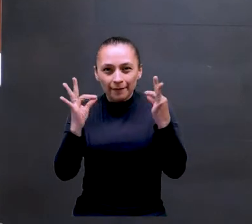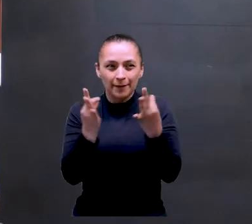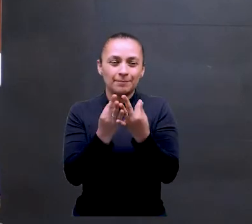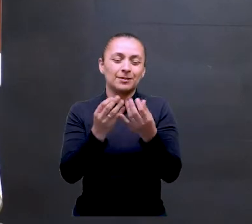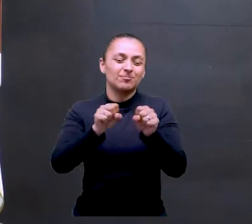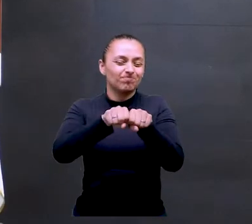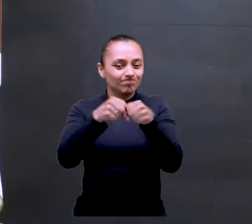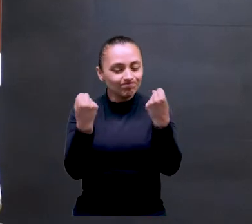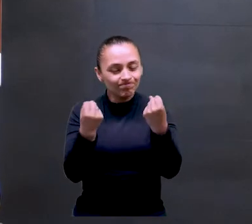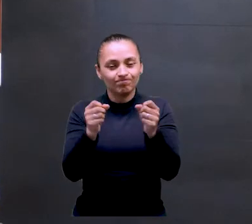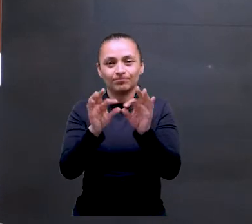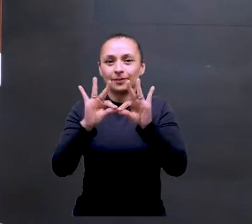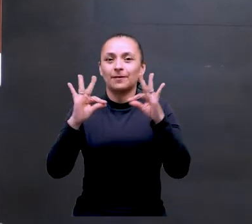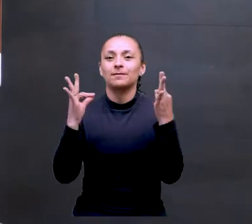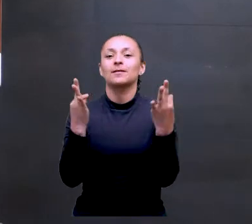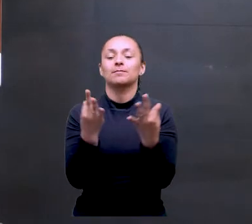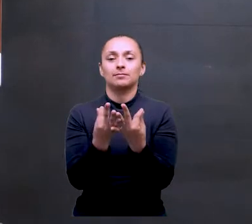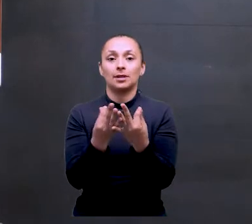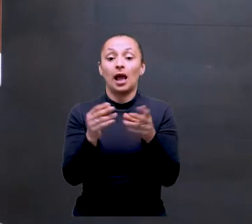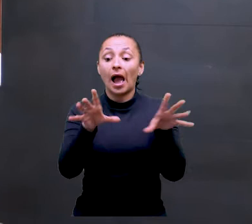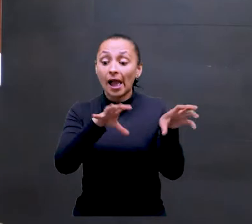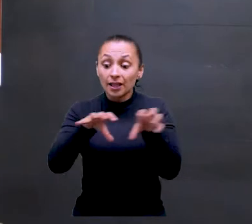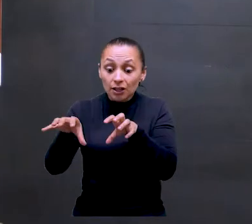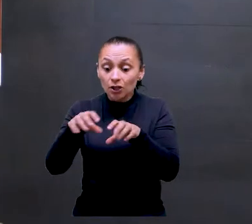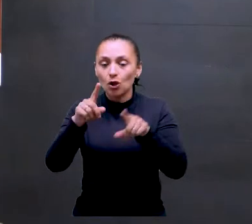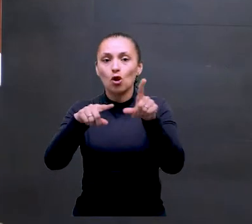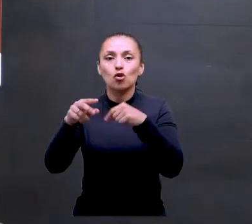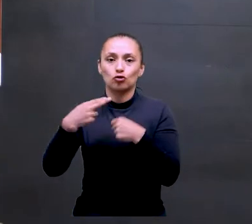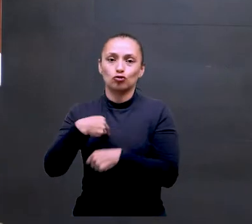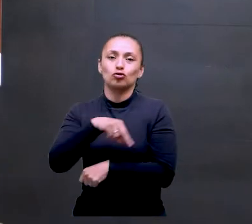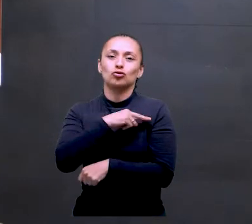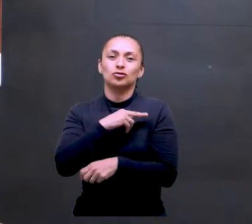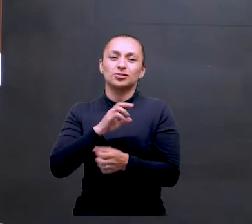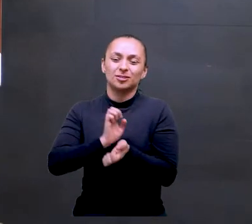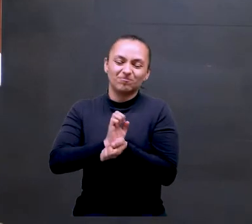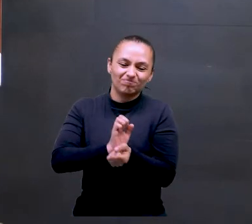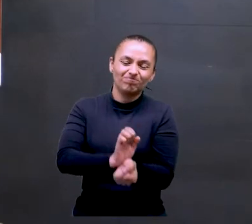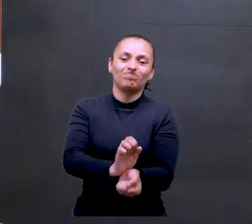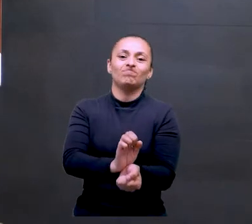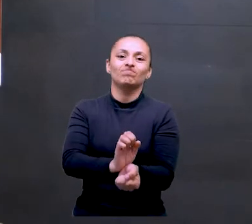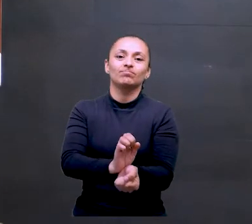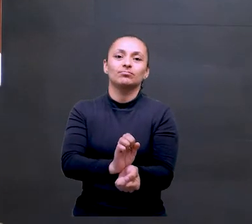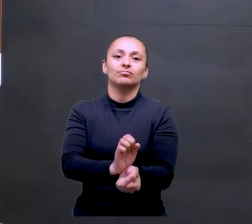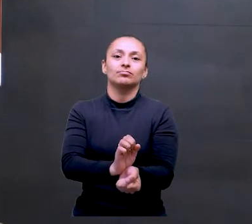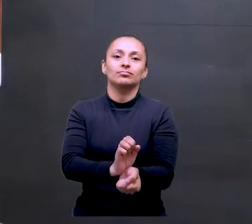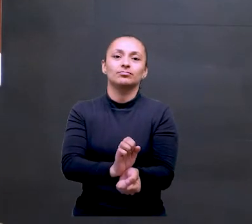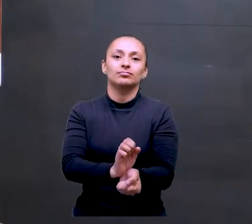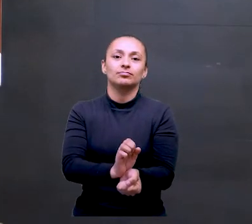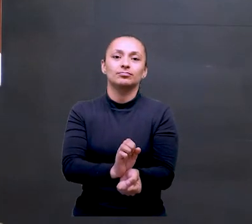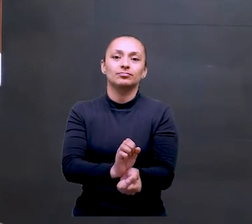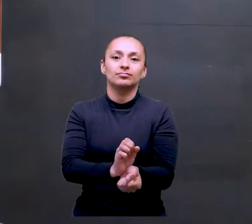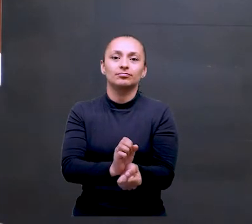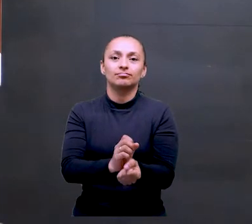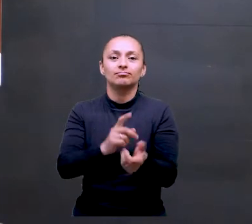familiar que destruyen la vida familiar hay actitudes de nosotros que nos esclavizan